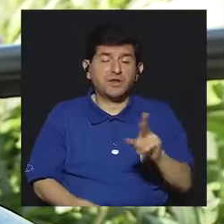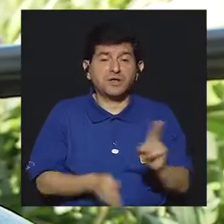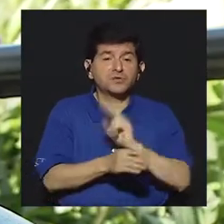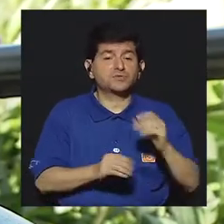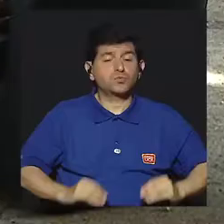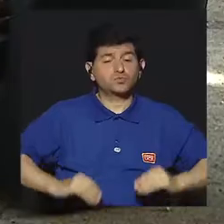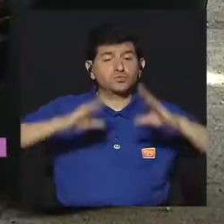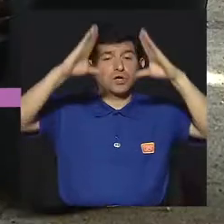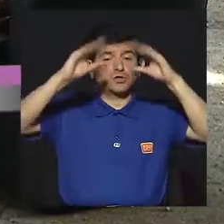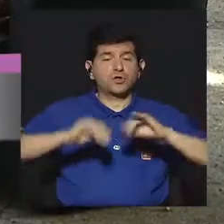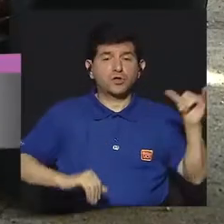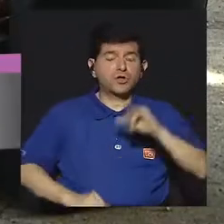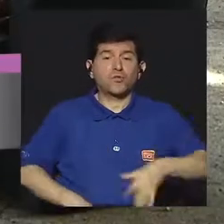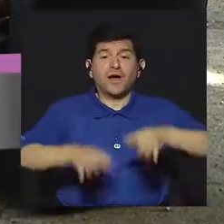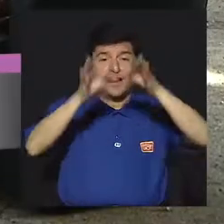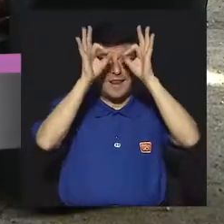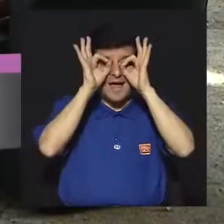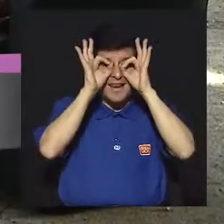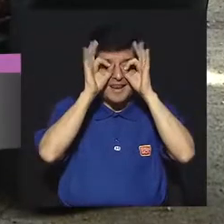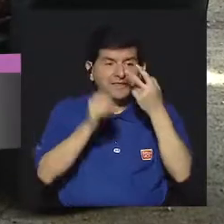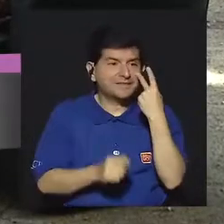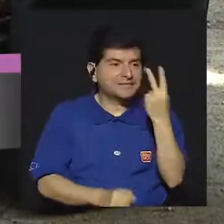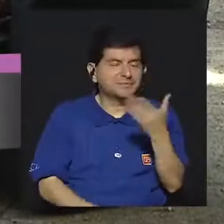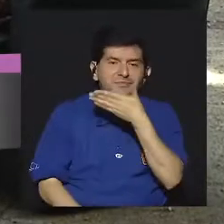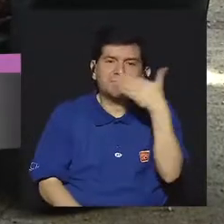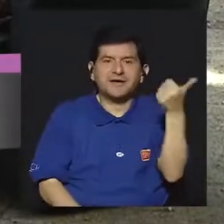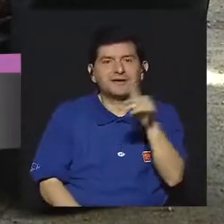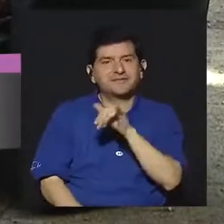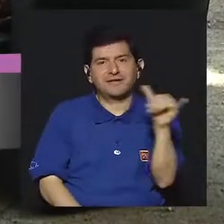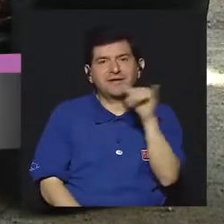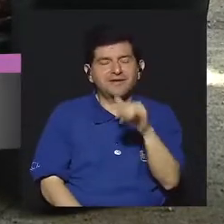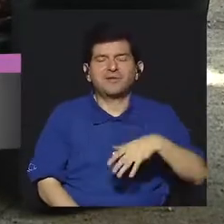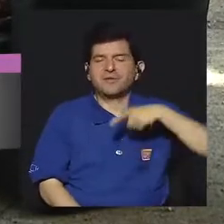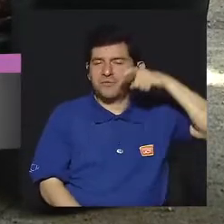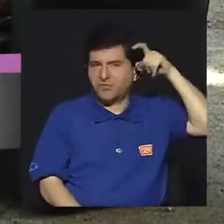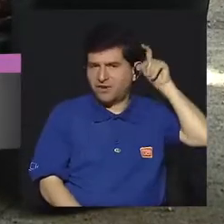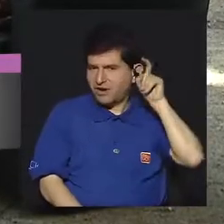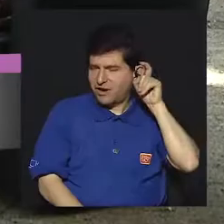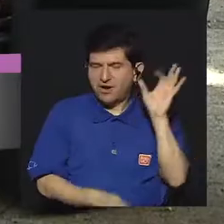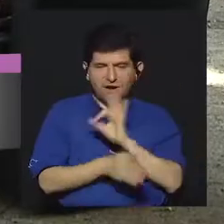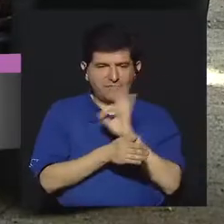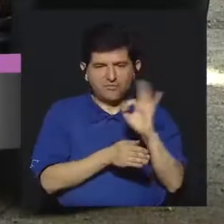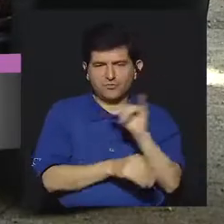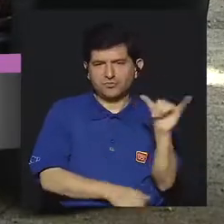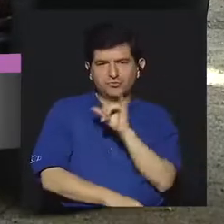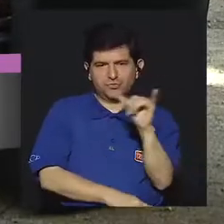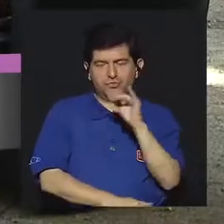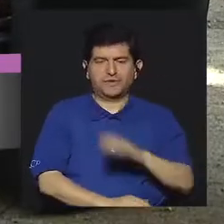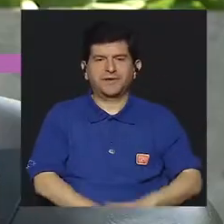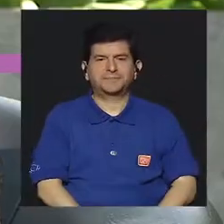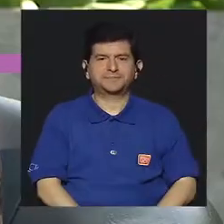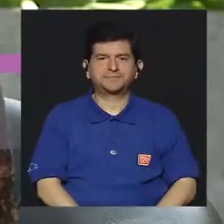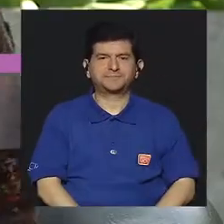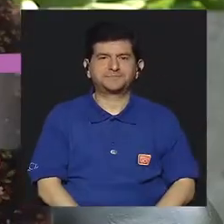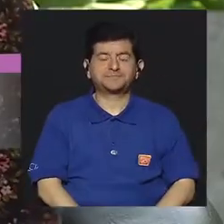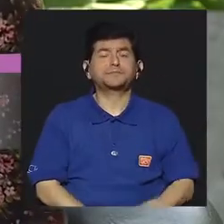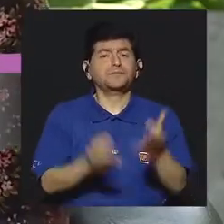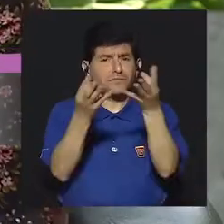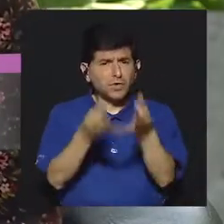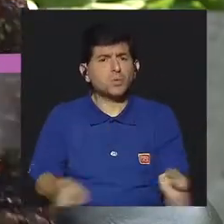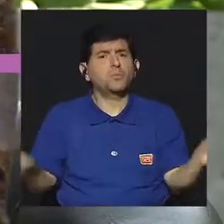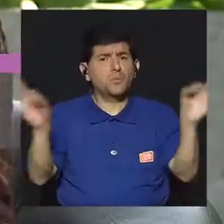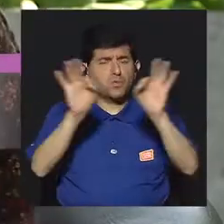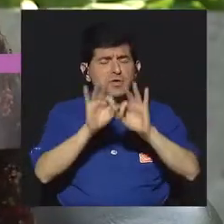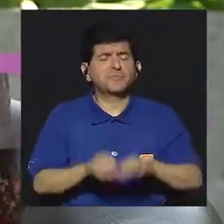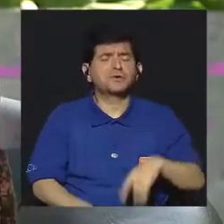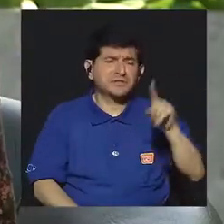uso por todo el día. Así como usamos unos lentes para ayudarnos a vernos mejor, pues el audífono sí viene a funcionar de la misma quizás manera. Quizás es bueno,